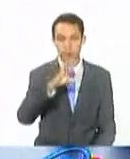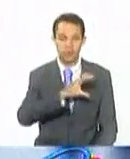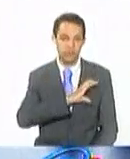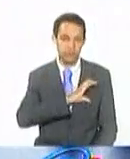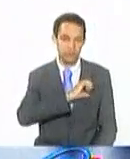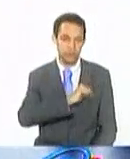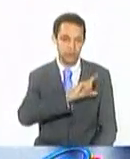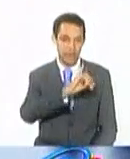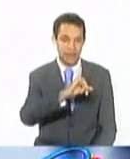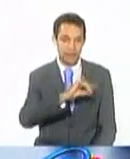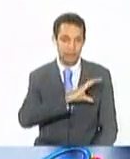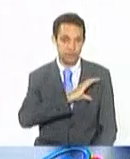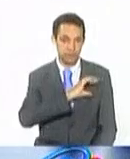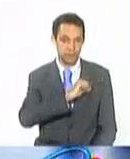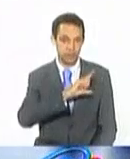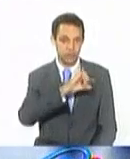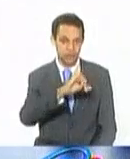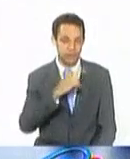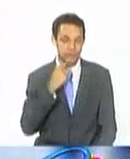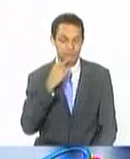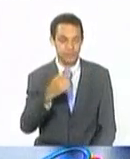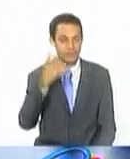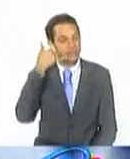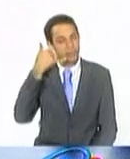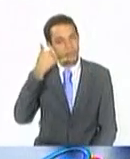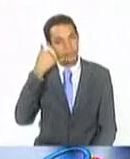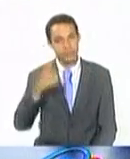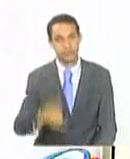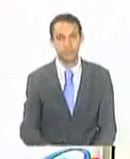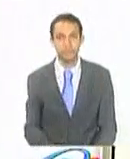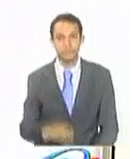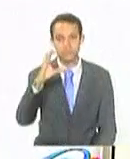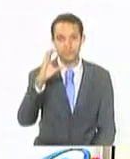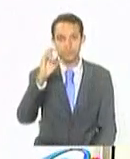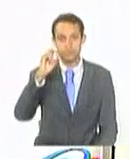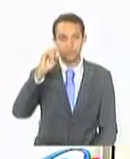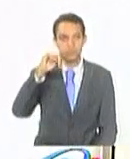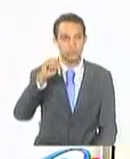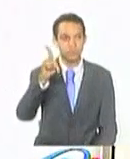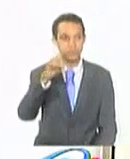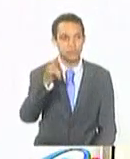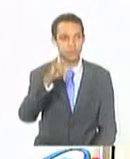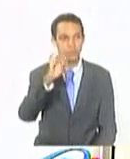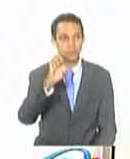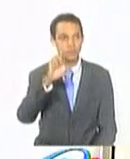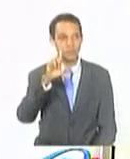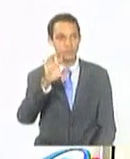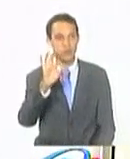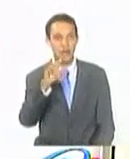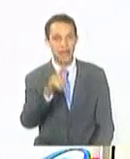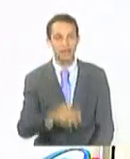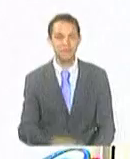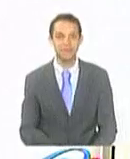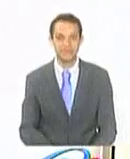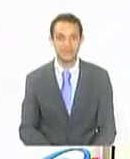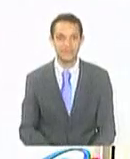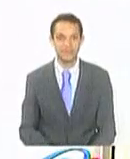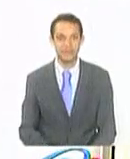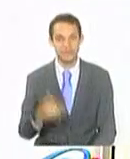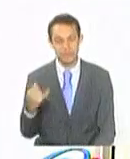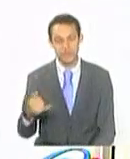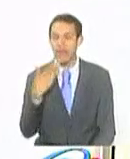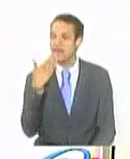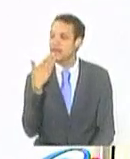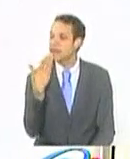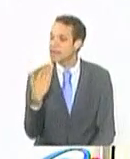Está Consuelo quiere preguntar algo bienvenida Consuelo en Cali buenas tardes buenas tardes Don Iván y Doctor Rojas Dios le pague por